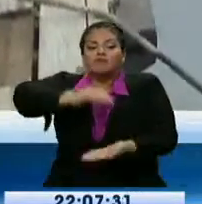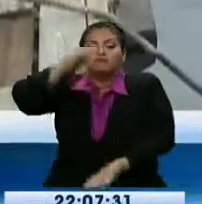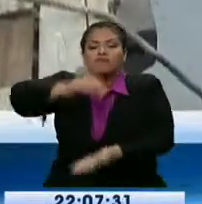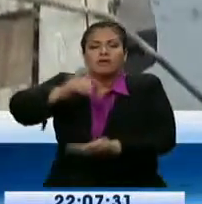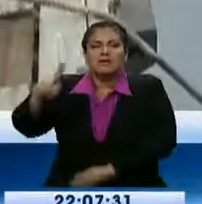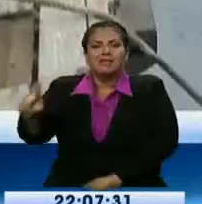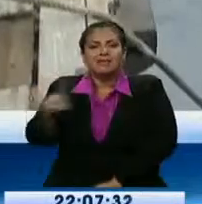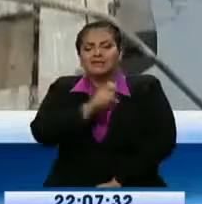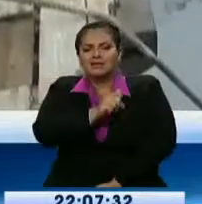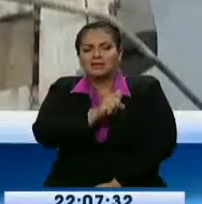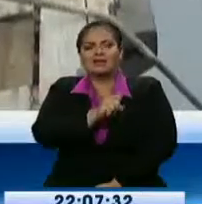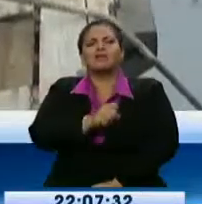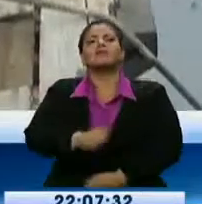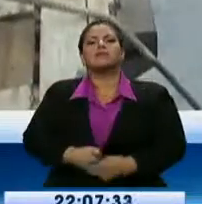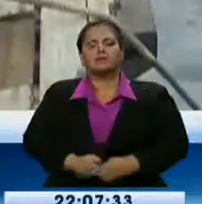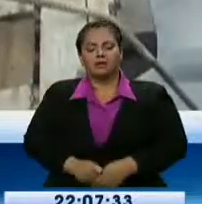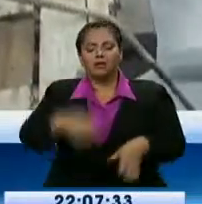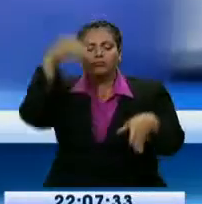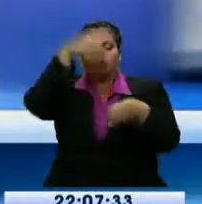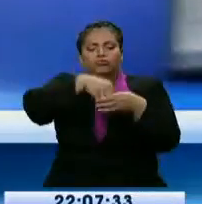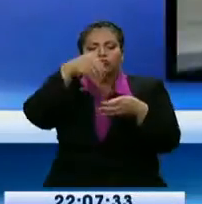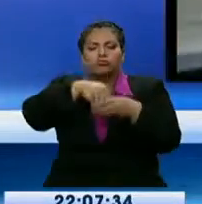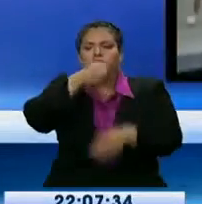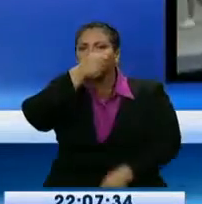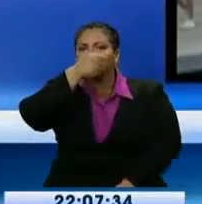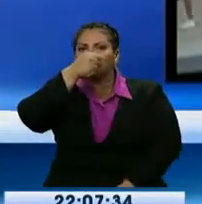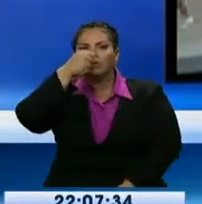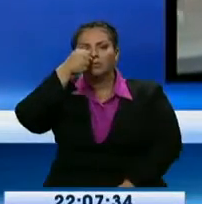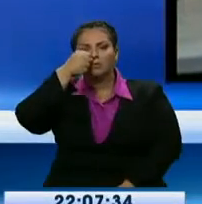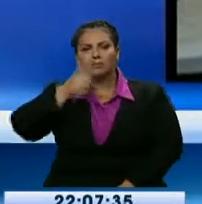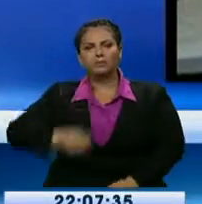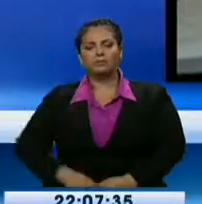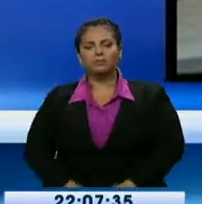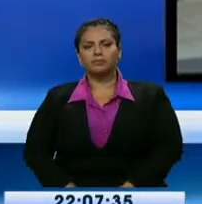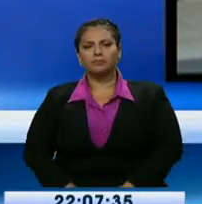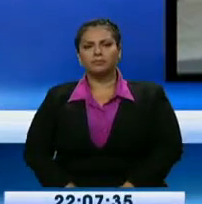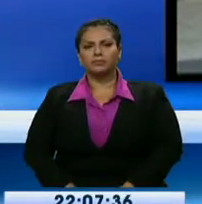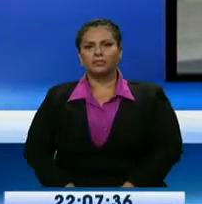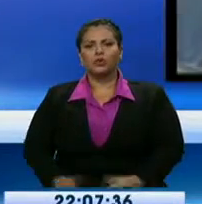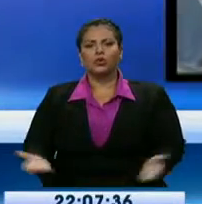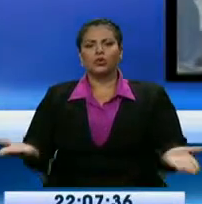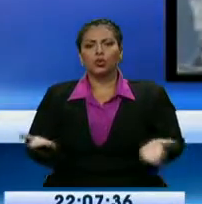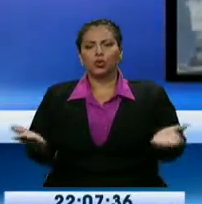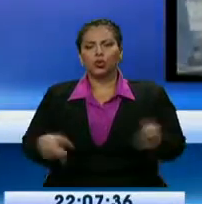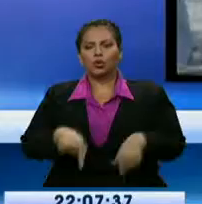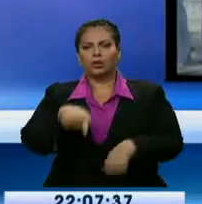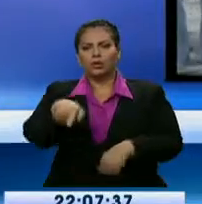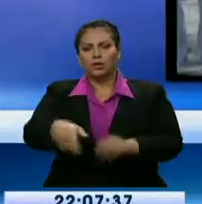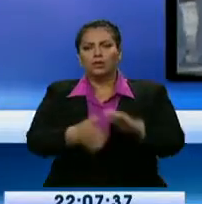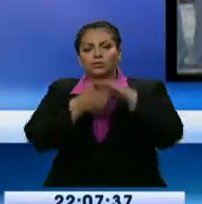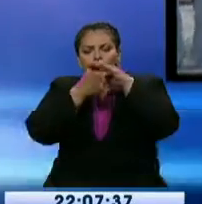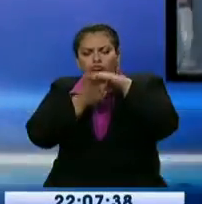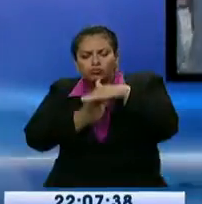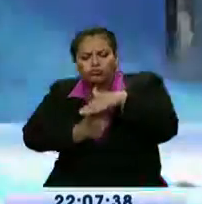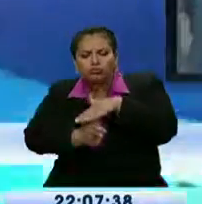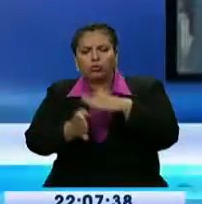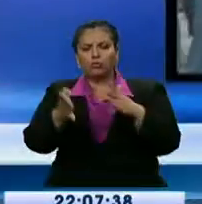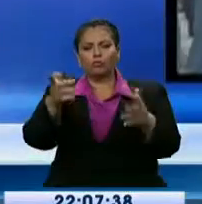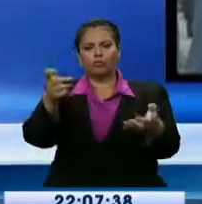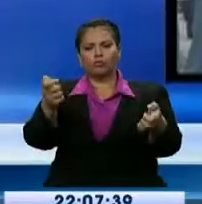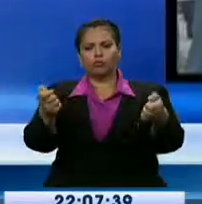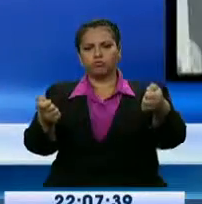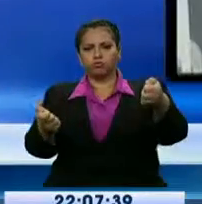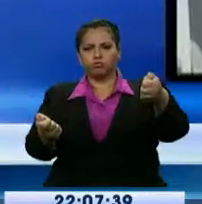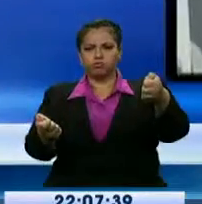a 385 millas al norte de Manta. Estaban en bajo del timón a proa de la embarcación. Todos estaban